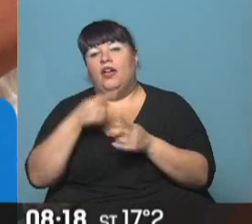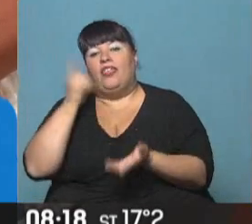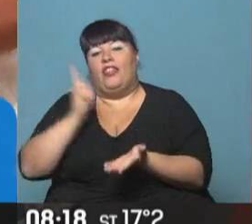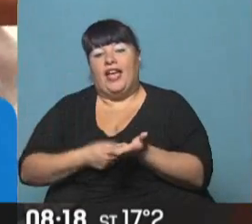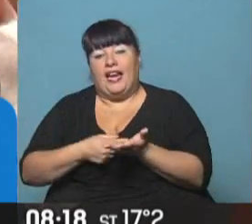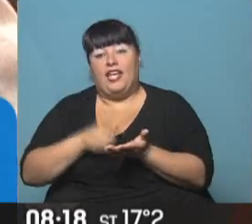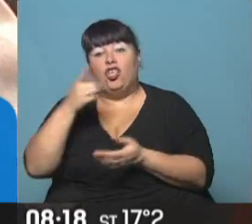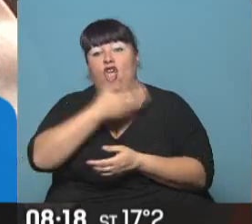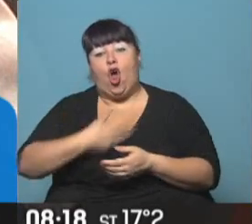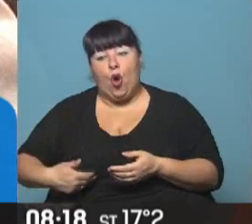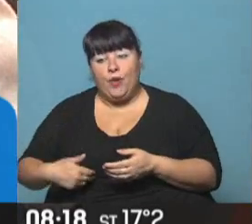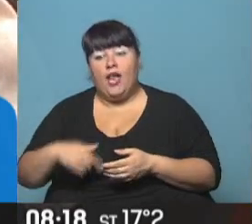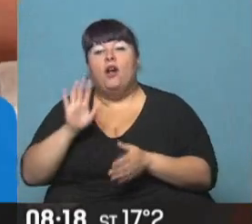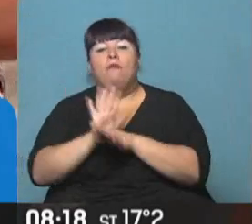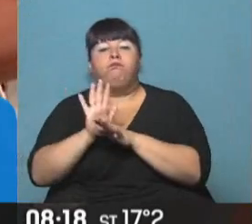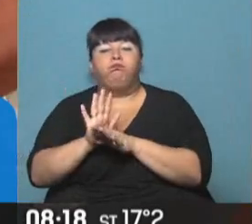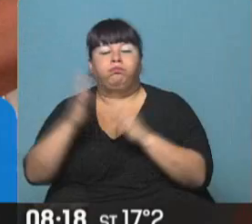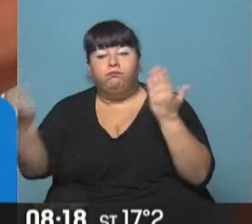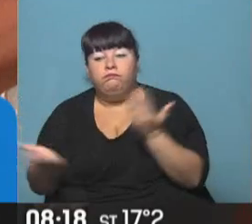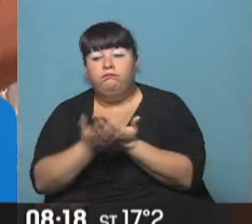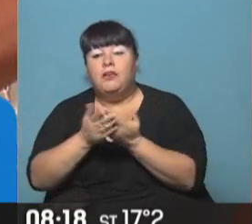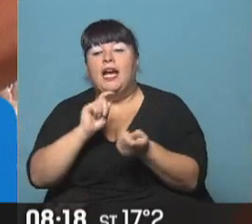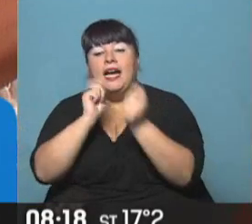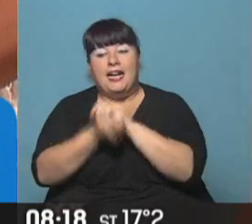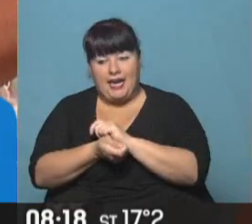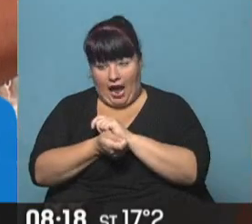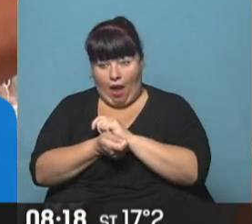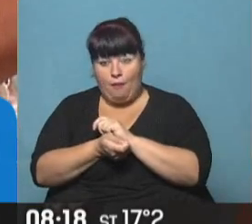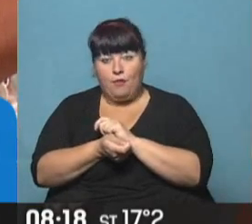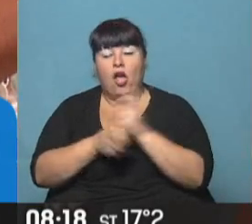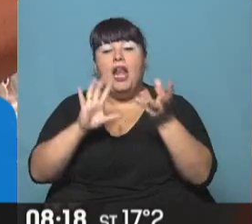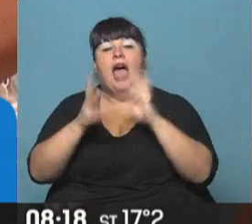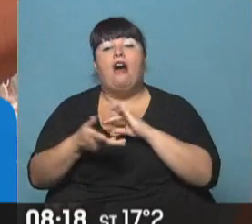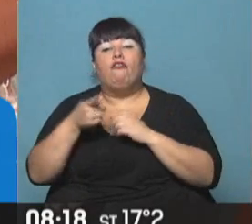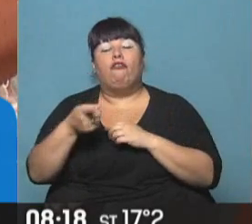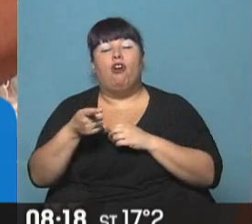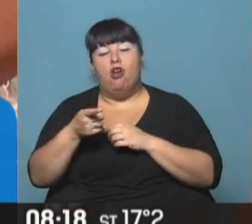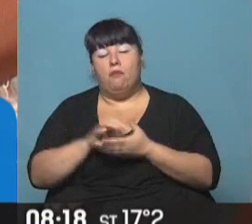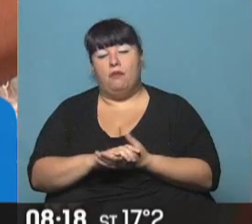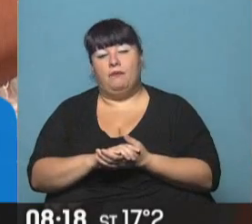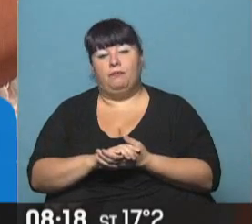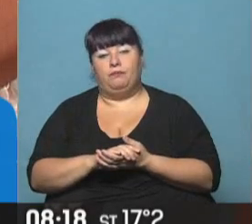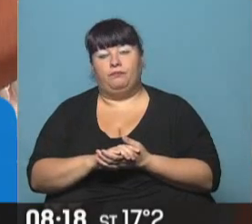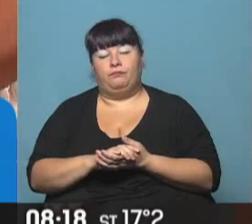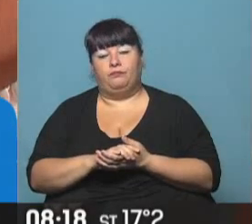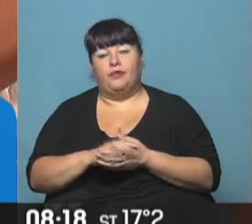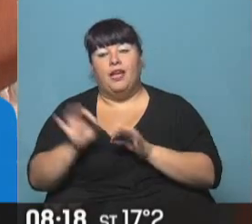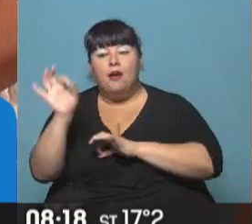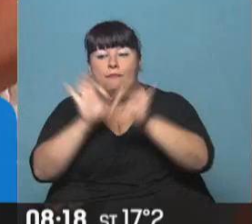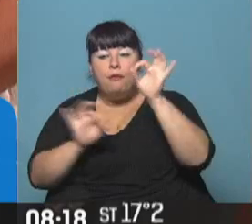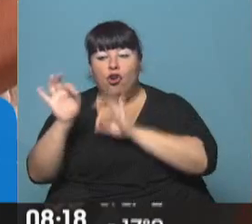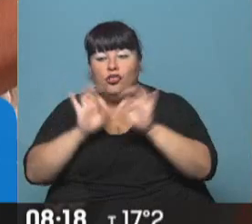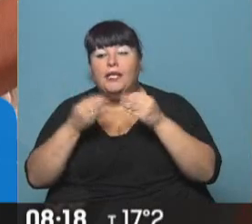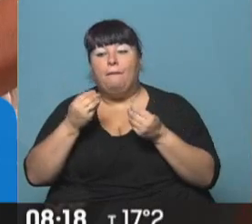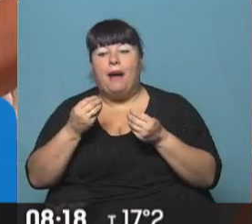decreto, un DNU del Ejecutivo, lo que sería el empalme, el cambio de lo que es la ecuación que se